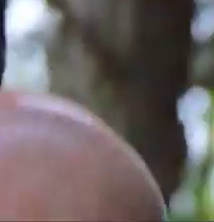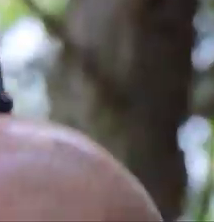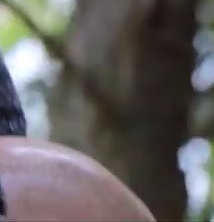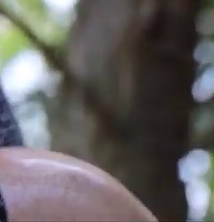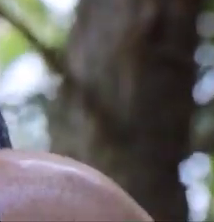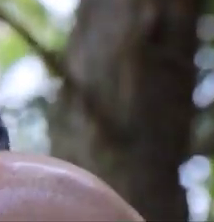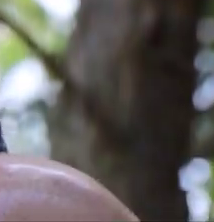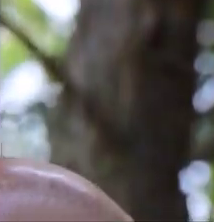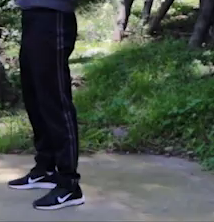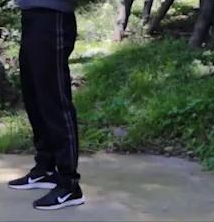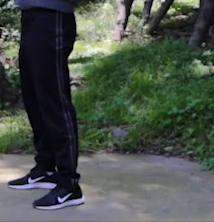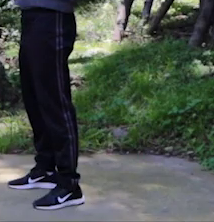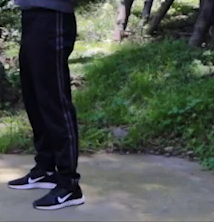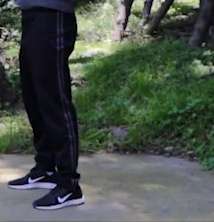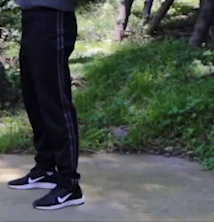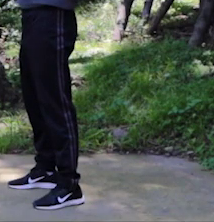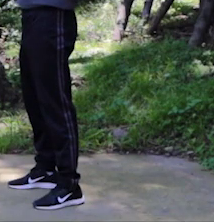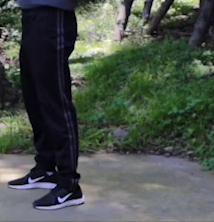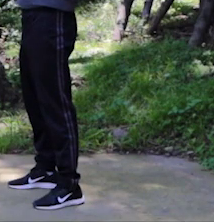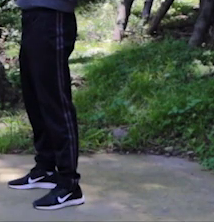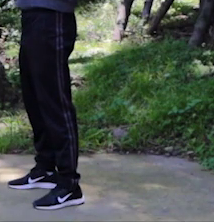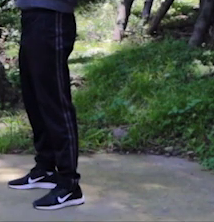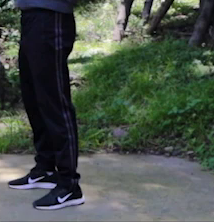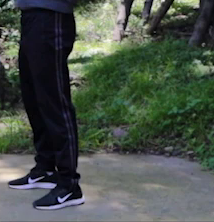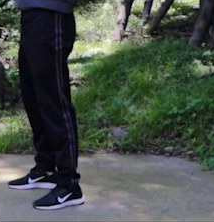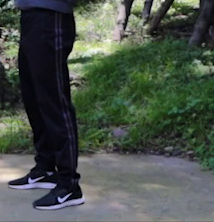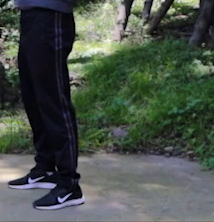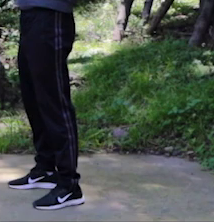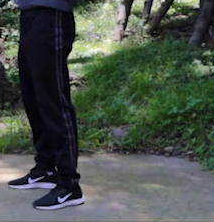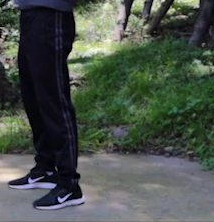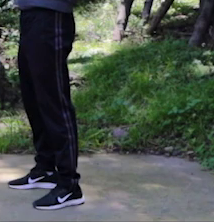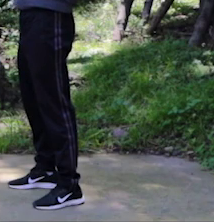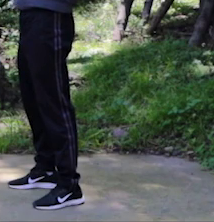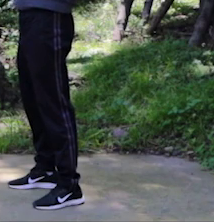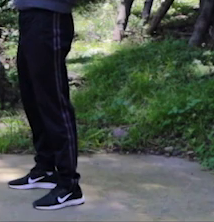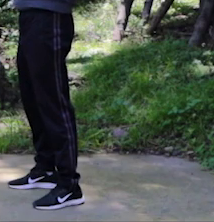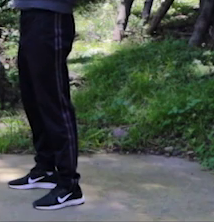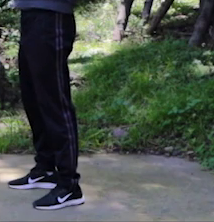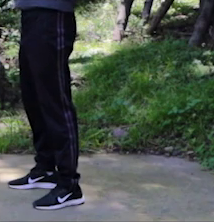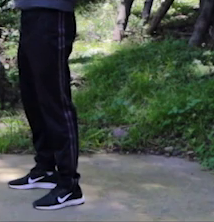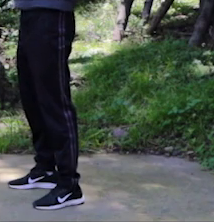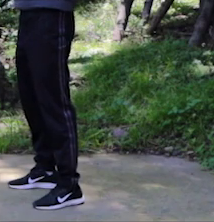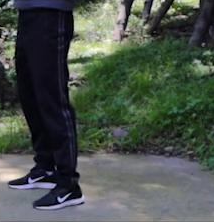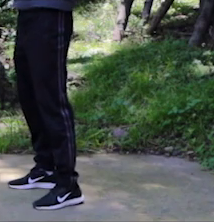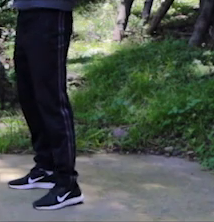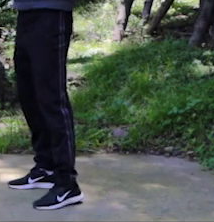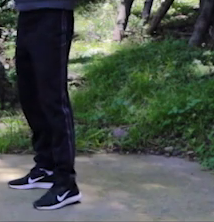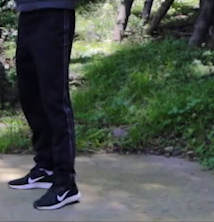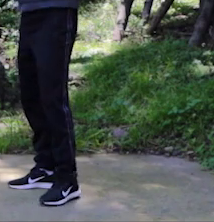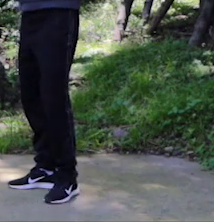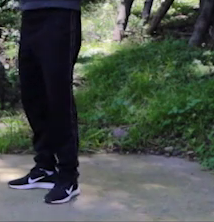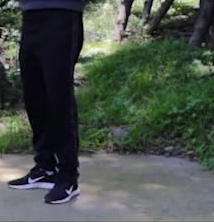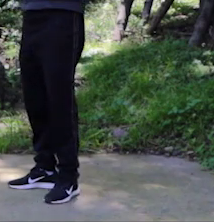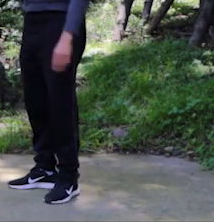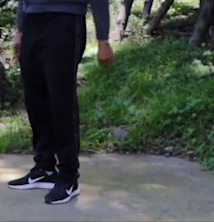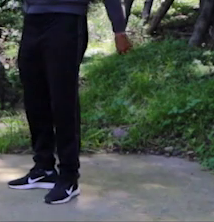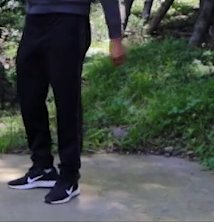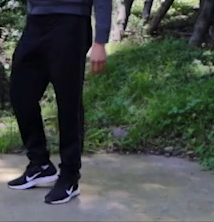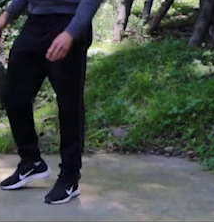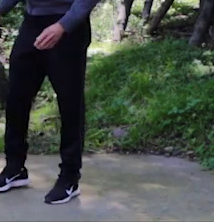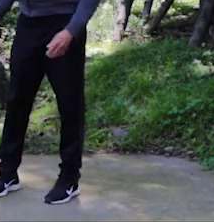ya ir muy bien perfecto exacto así es así es ok perfecto ahora vamos a hacer la